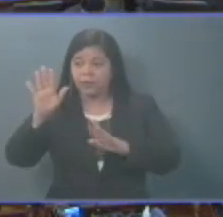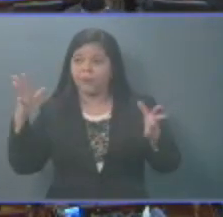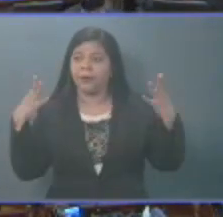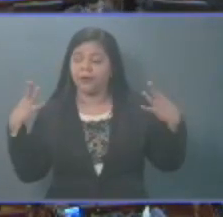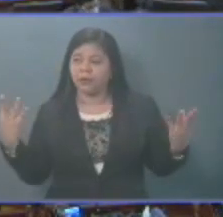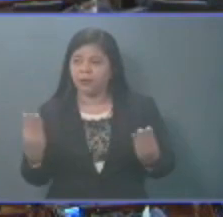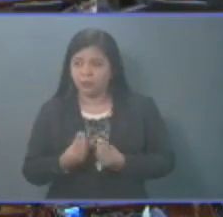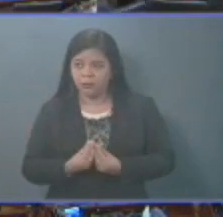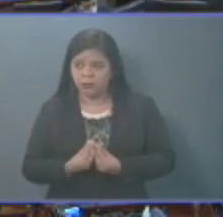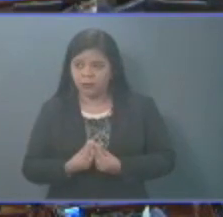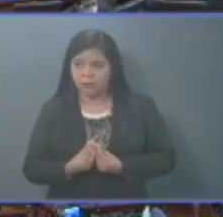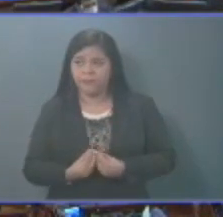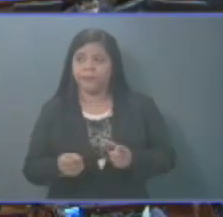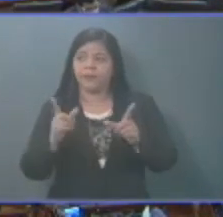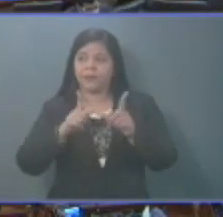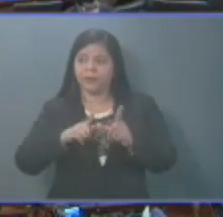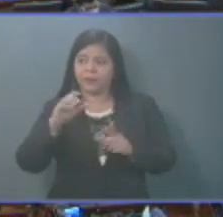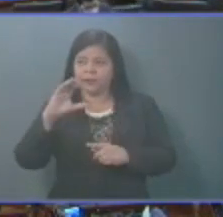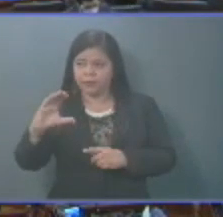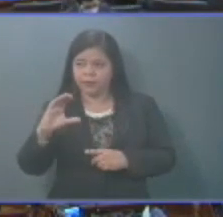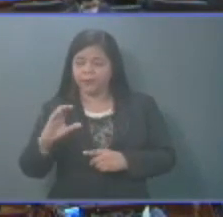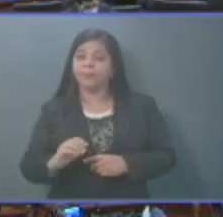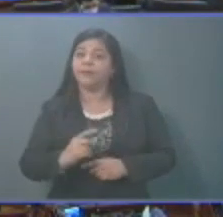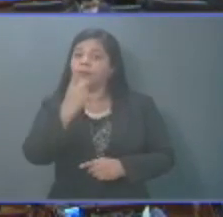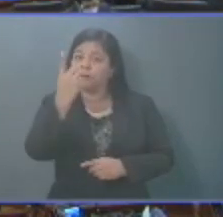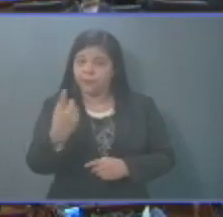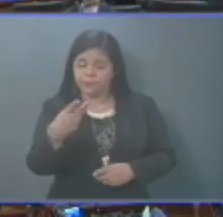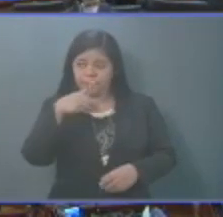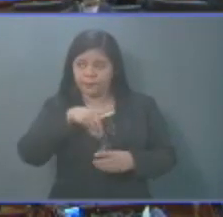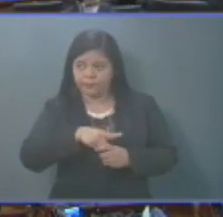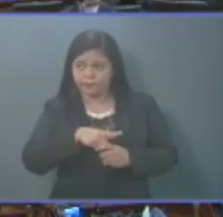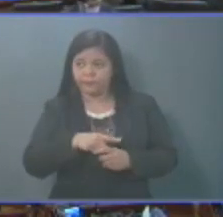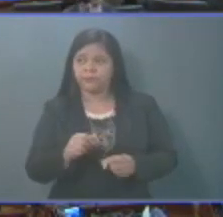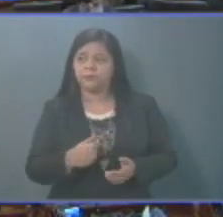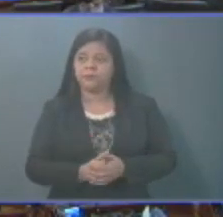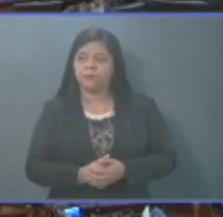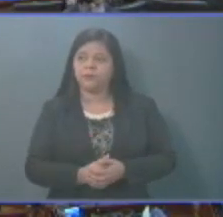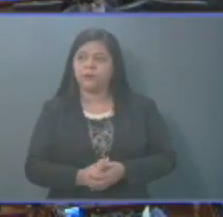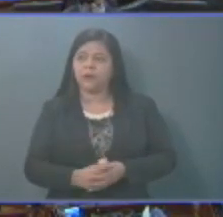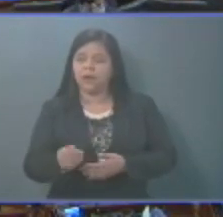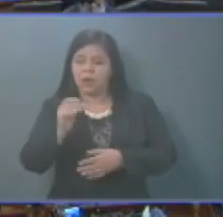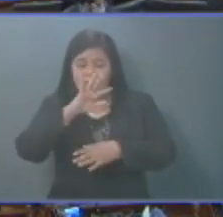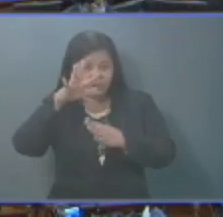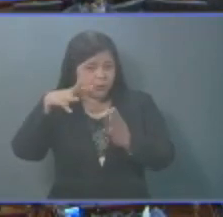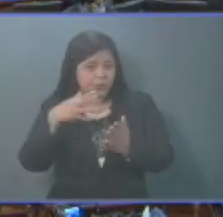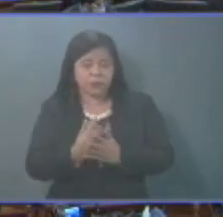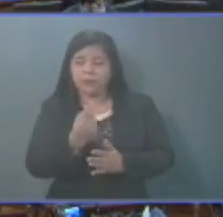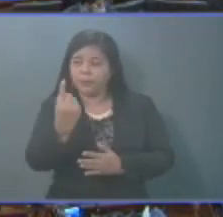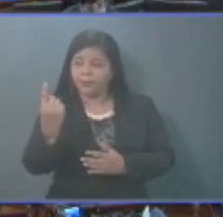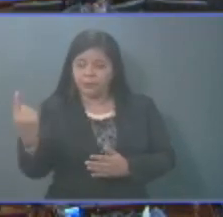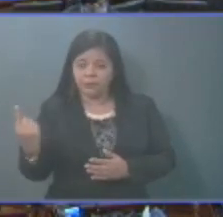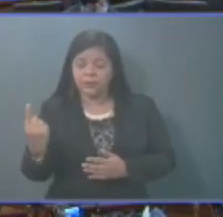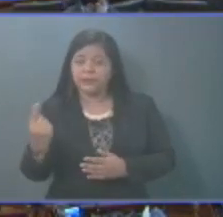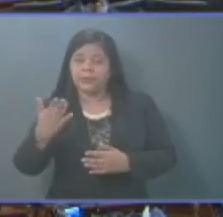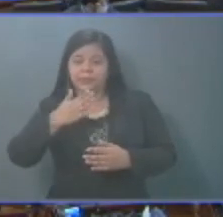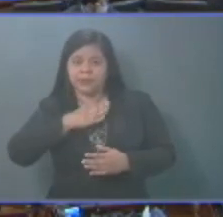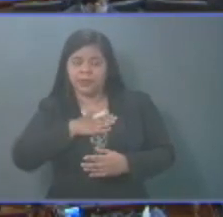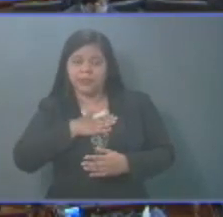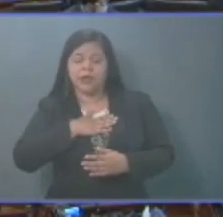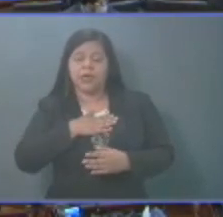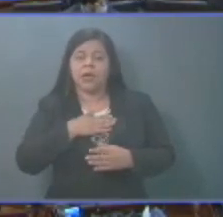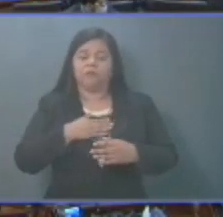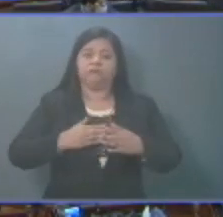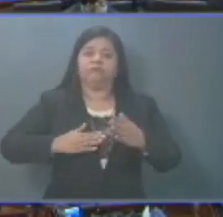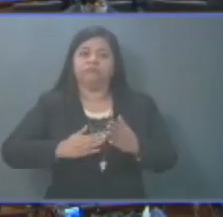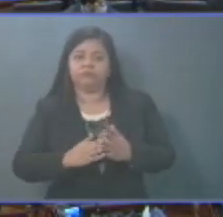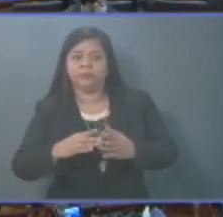sociedad. C. Personas con discapacidad. Incluye aquellas que tengan deficiencias físicas,